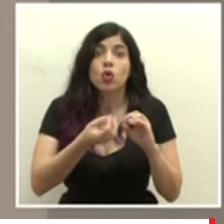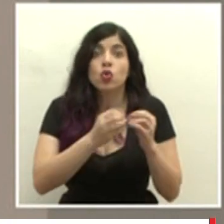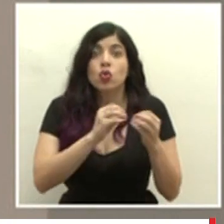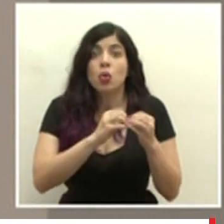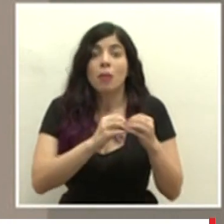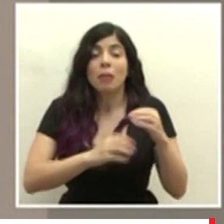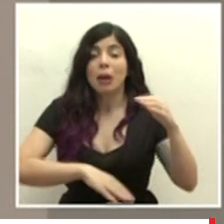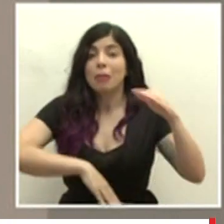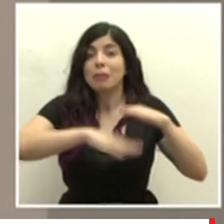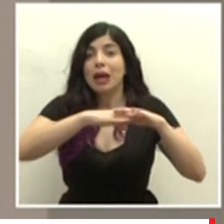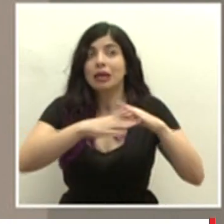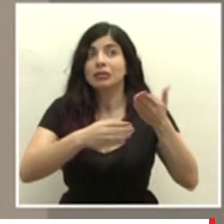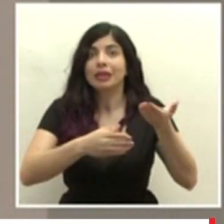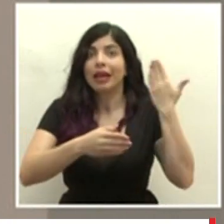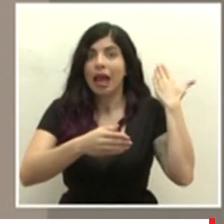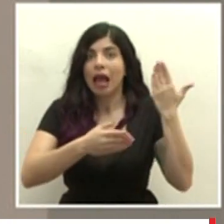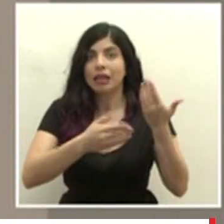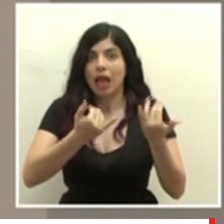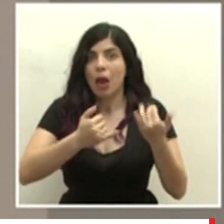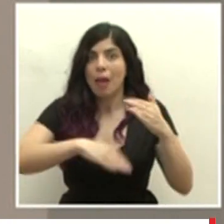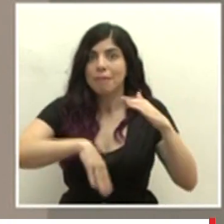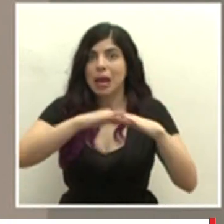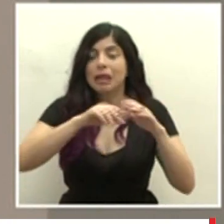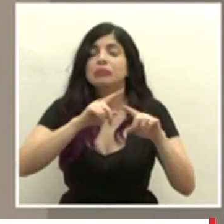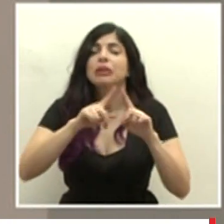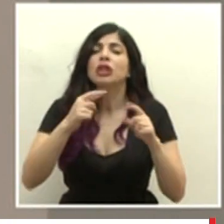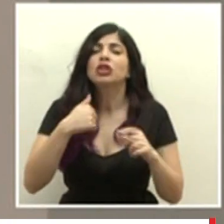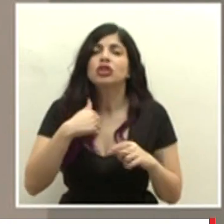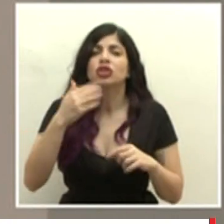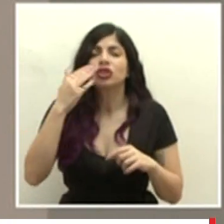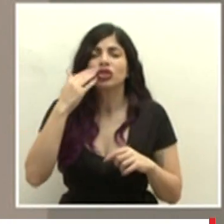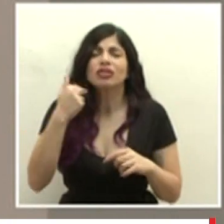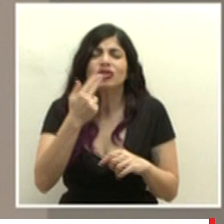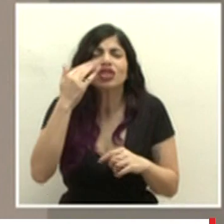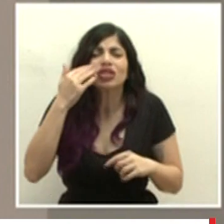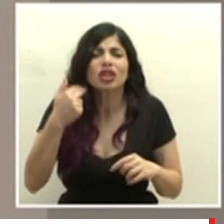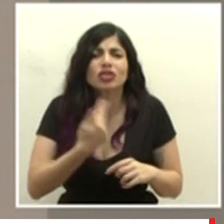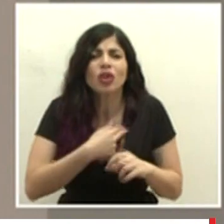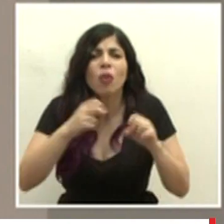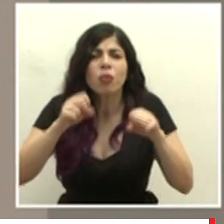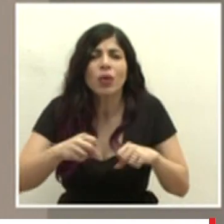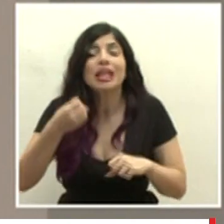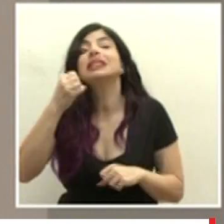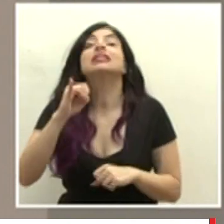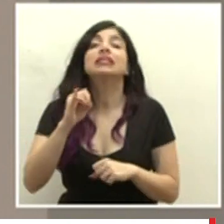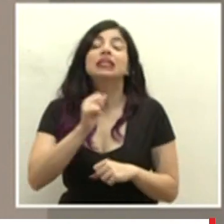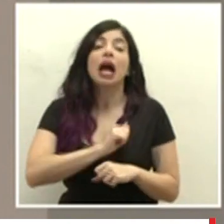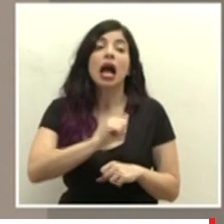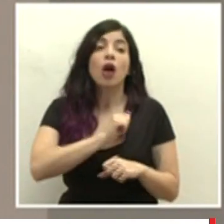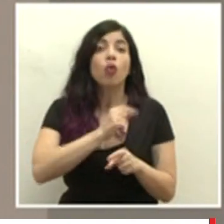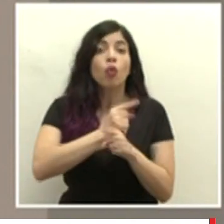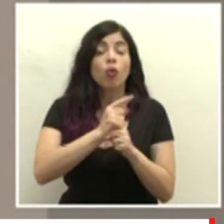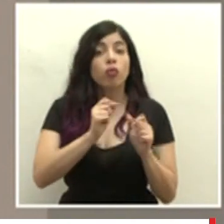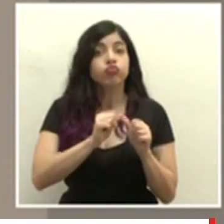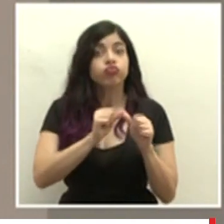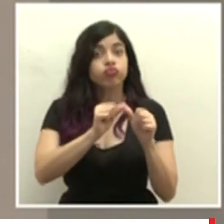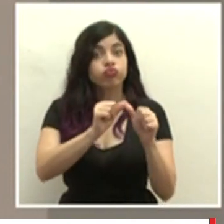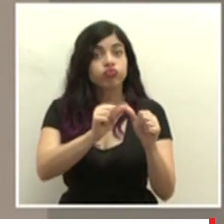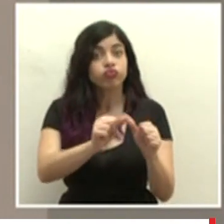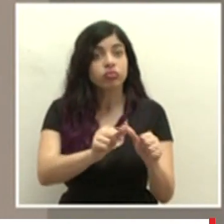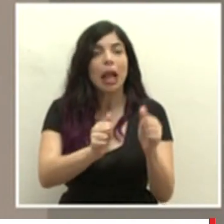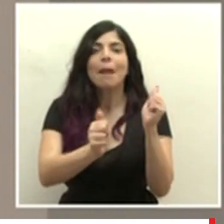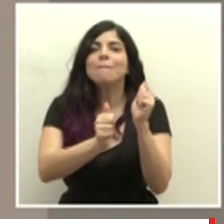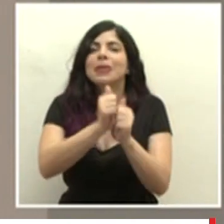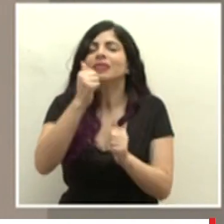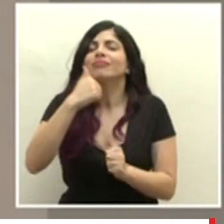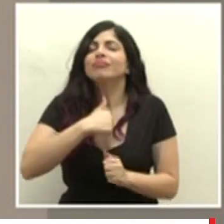más alta, pero si podemos, yo sé que sí podemos, si seguimos comportándonos adecuadamente en la gran mayoría.